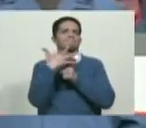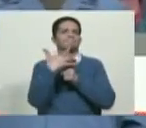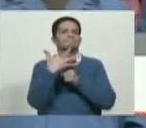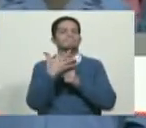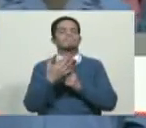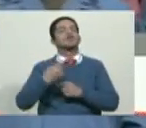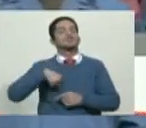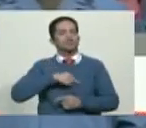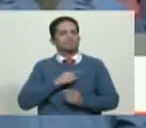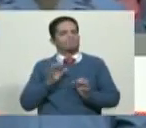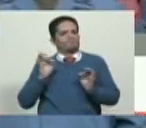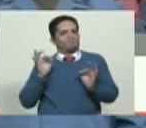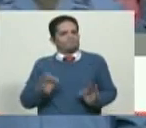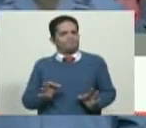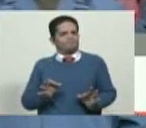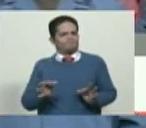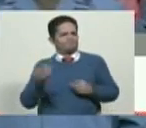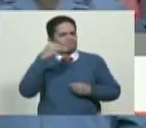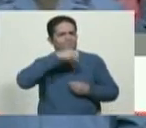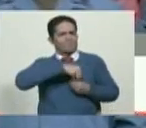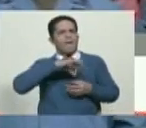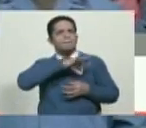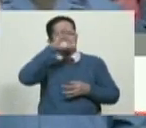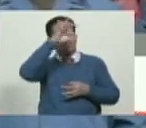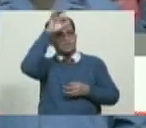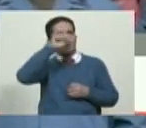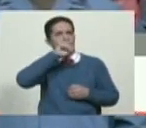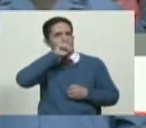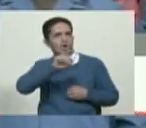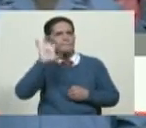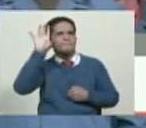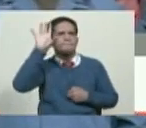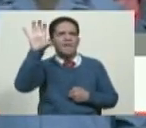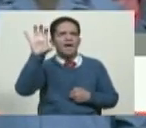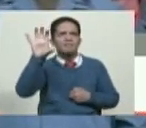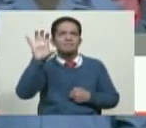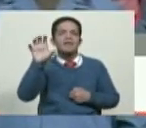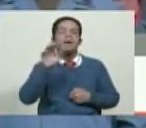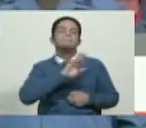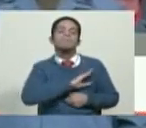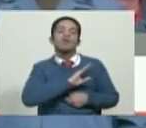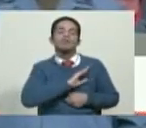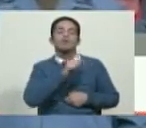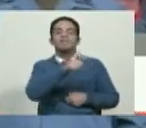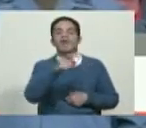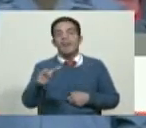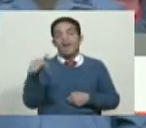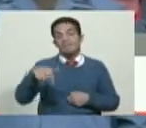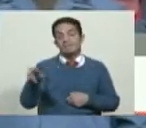consolidación del espíritu patriota, del espíritu nacionalista de los venezolanos y venezolanas.